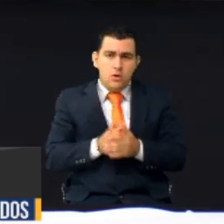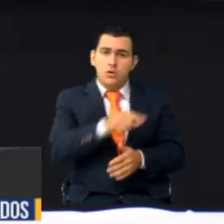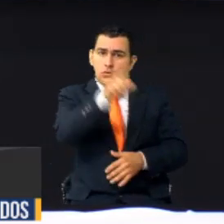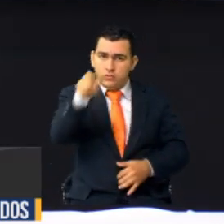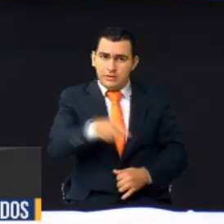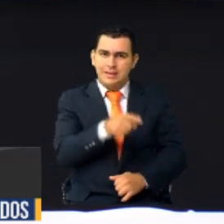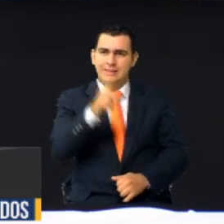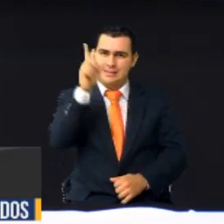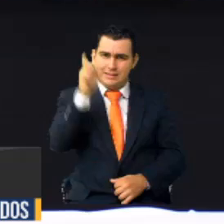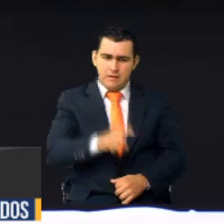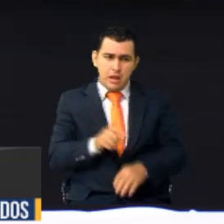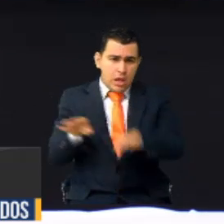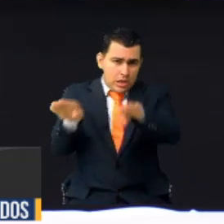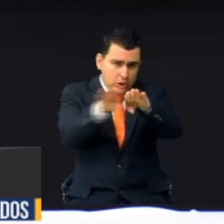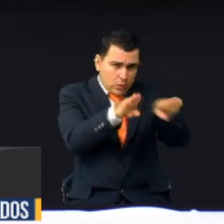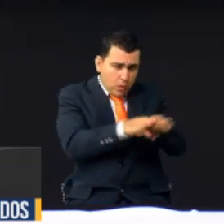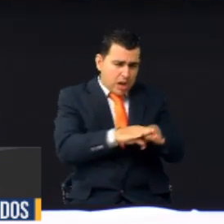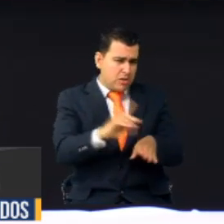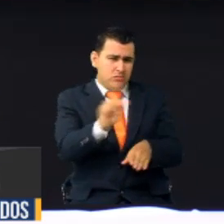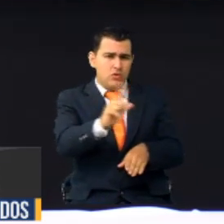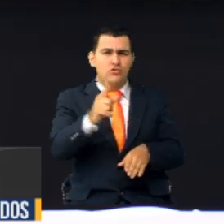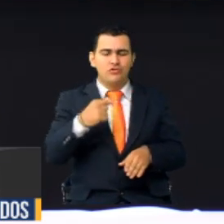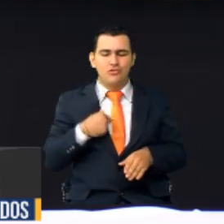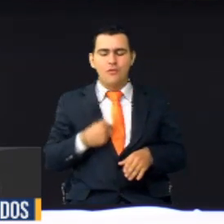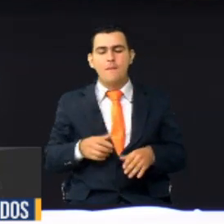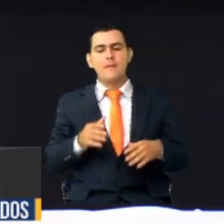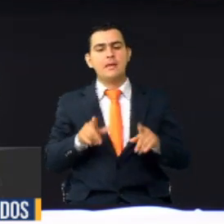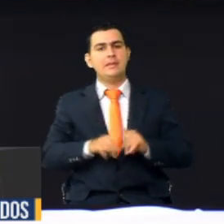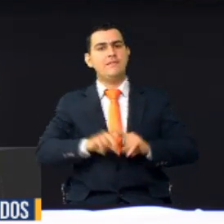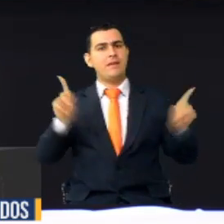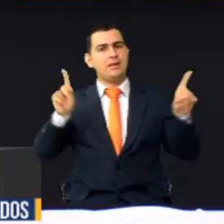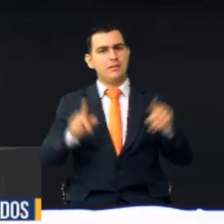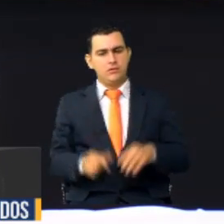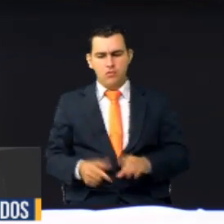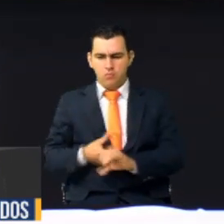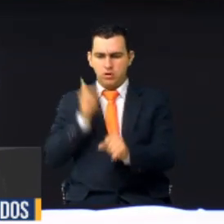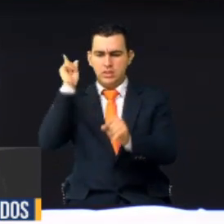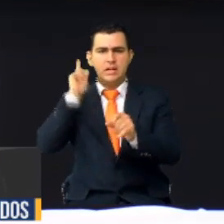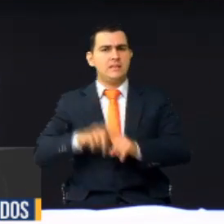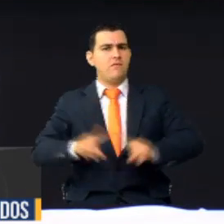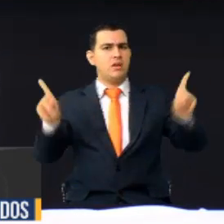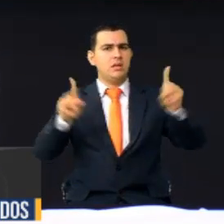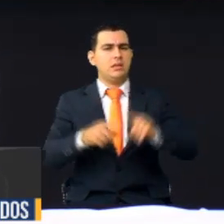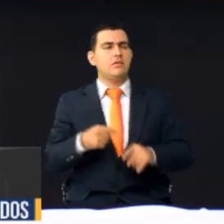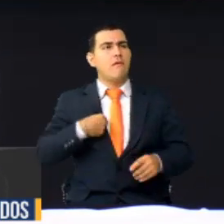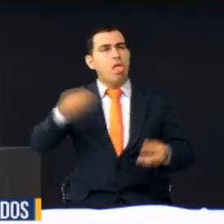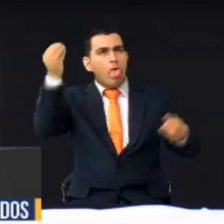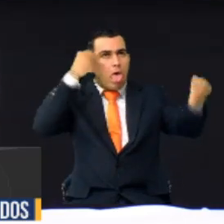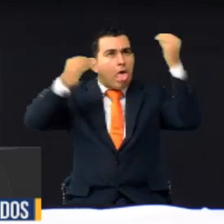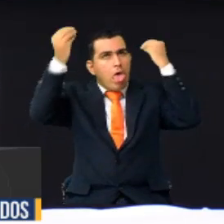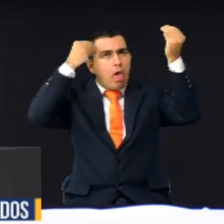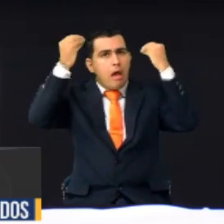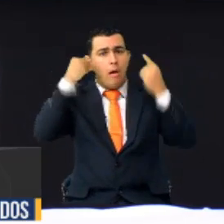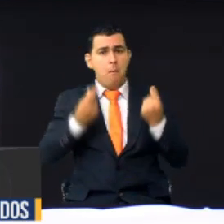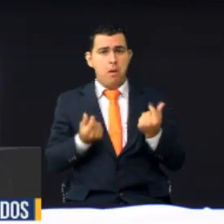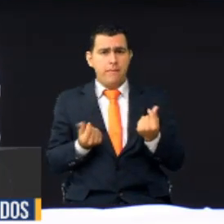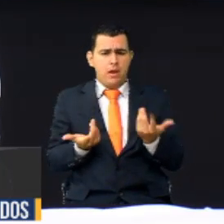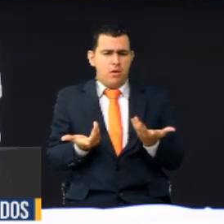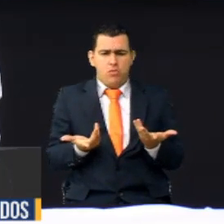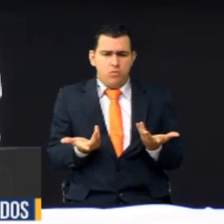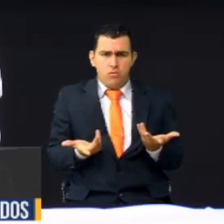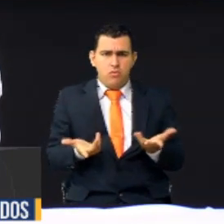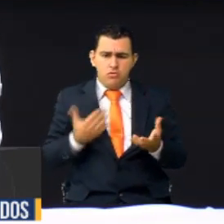votar. No todos son iguales y lo hemos demostrado con nuestra forma distinta de hacer política. Nos han metido en la cabeza que la única forma es con plata y con maquinaria.